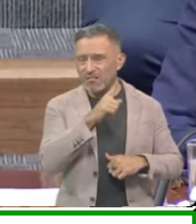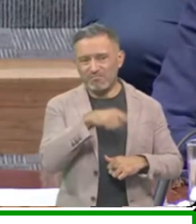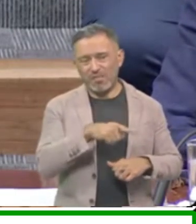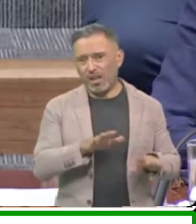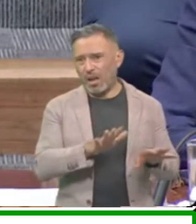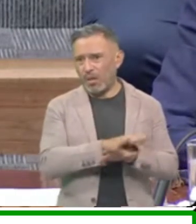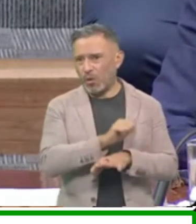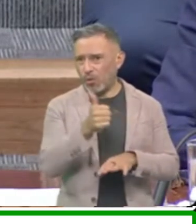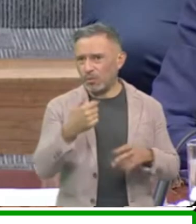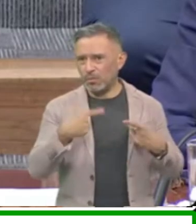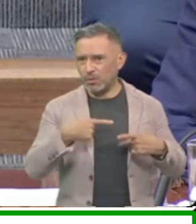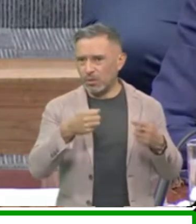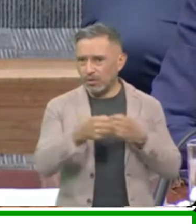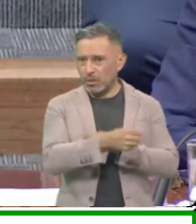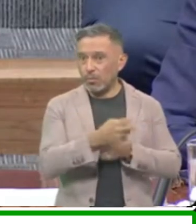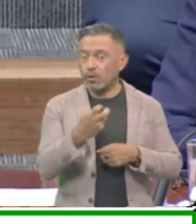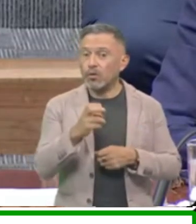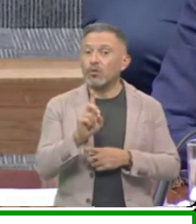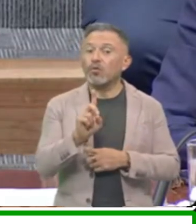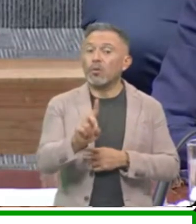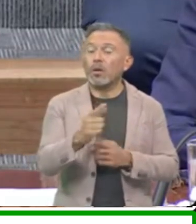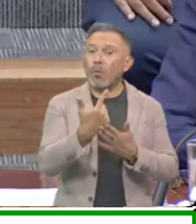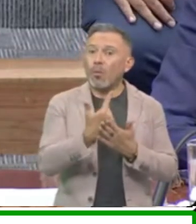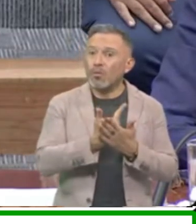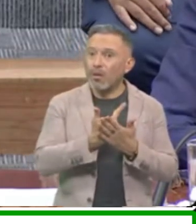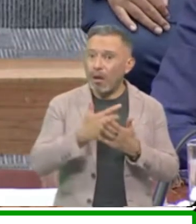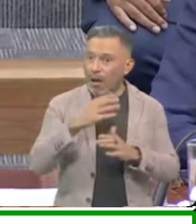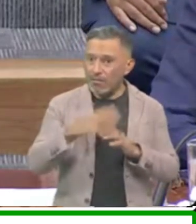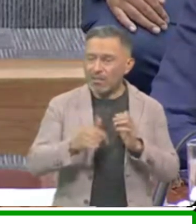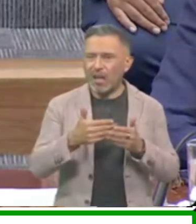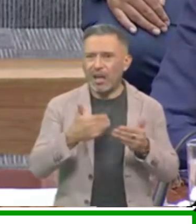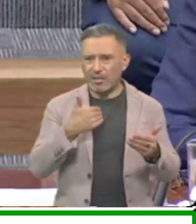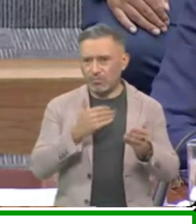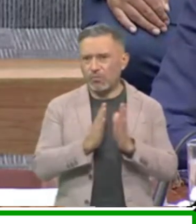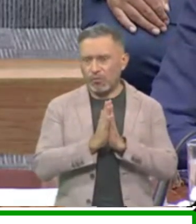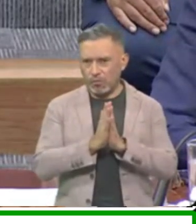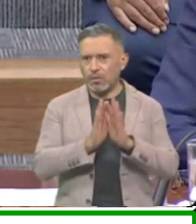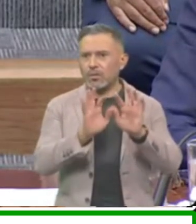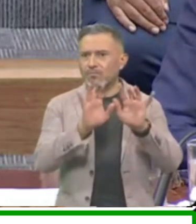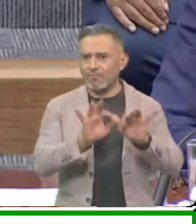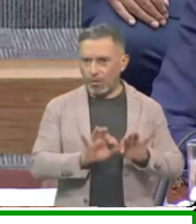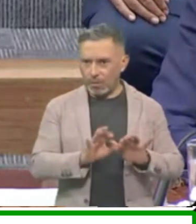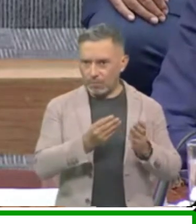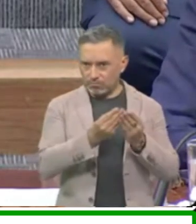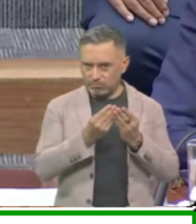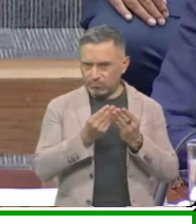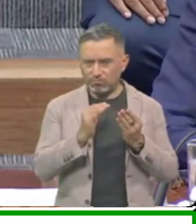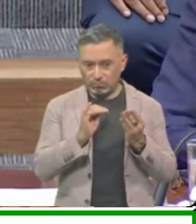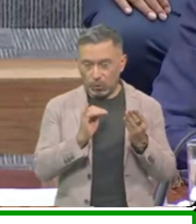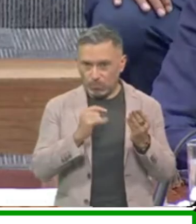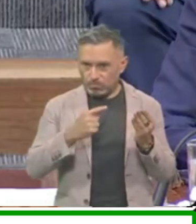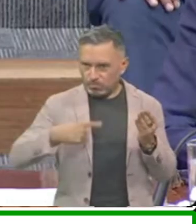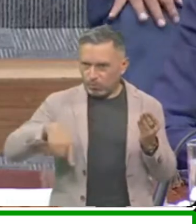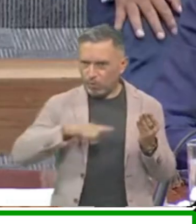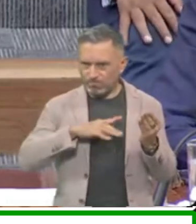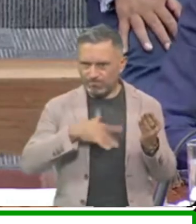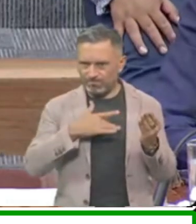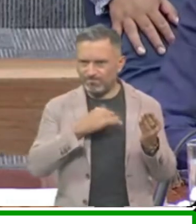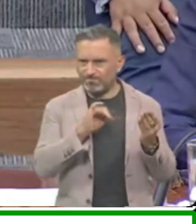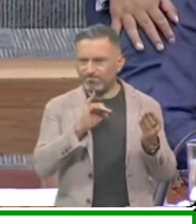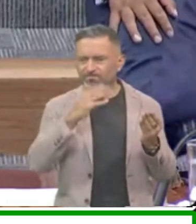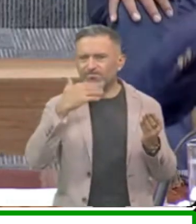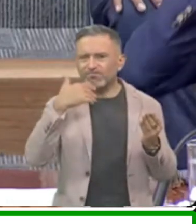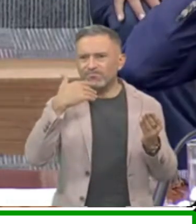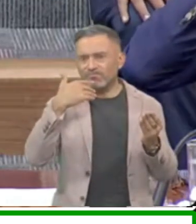de que tengamos el conteo del domingo nos puedan dar un informe, porque para nosotros sí es importante qué está